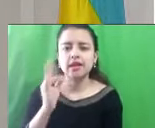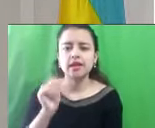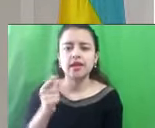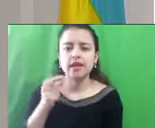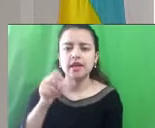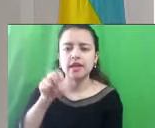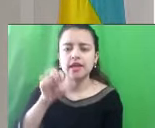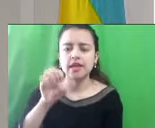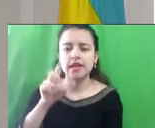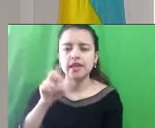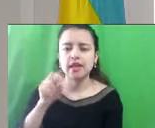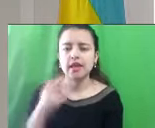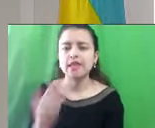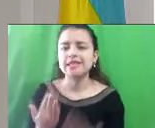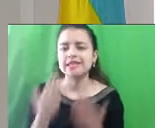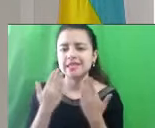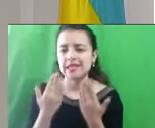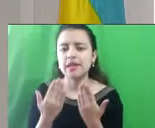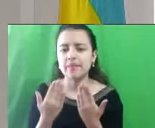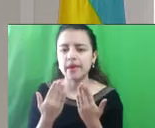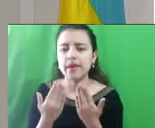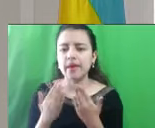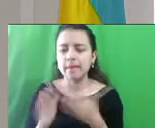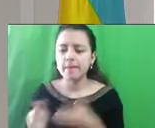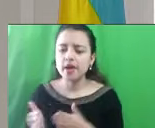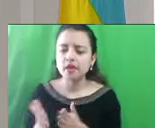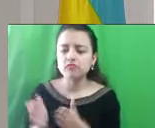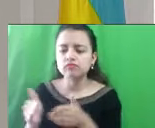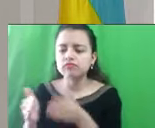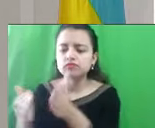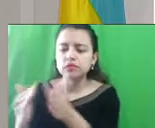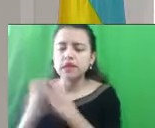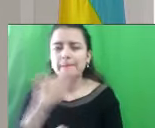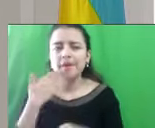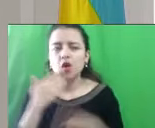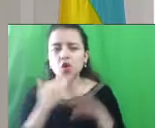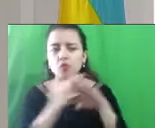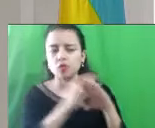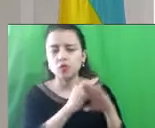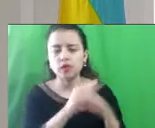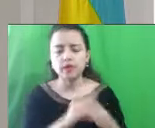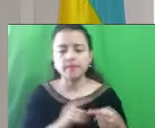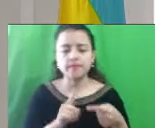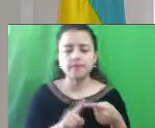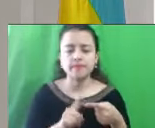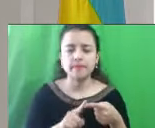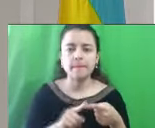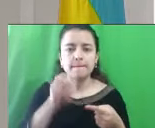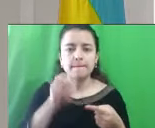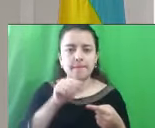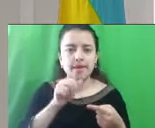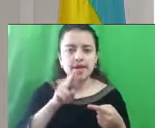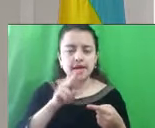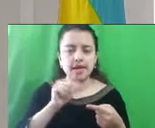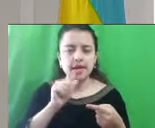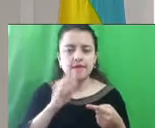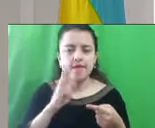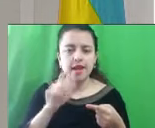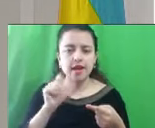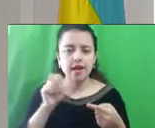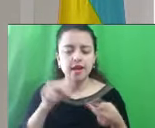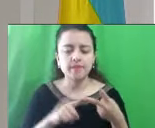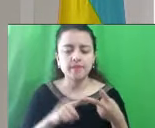Facatativá, cubriendo los sectores de Cartagenita, Mana Blanca y San Rafael. Igualmente, una gestión que se ha venido realizando muy